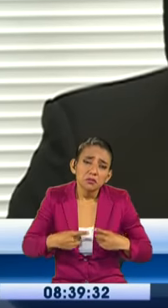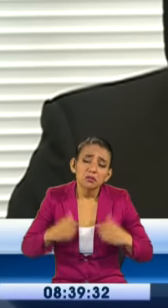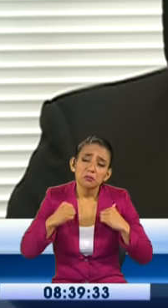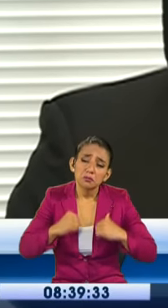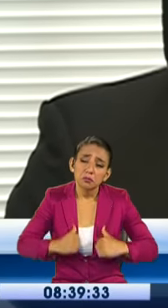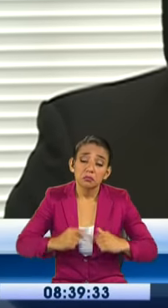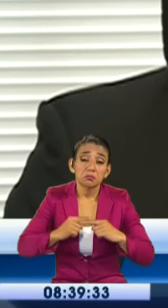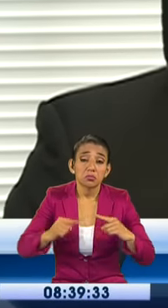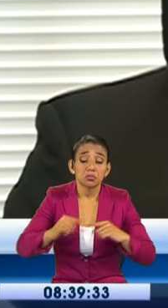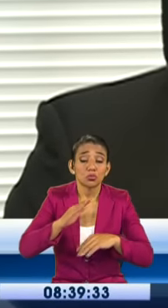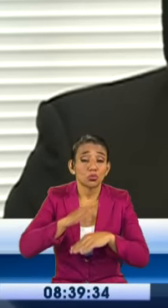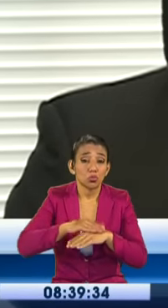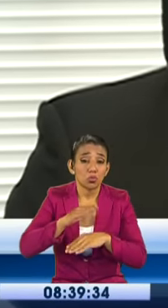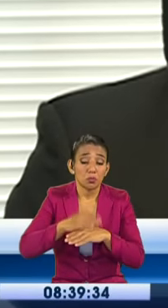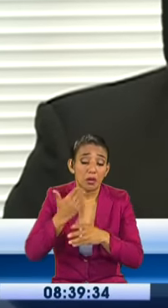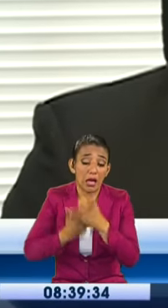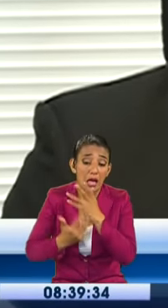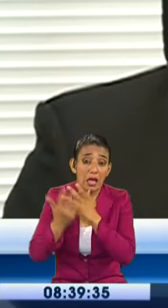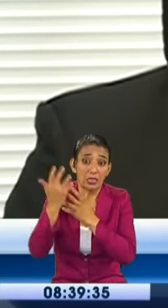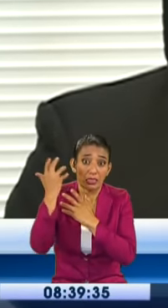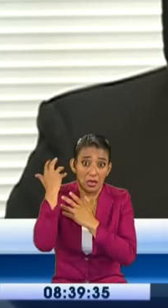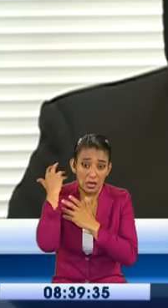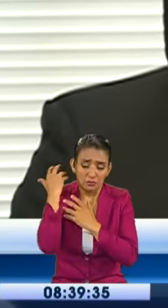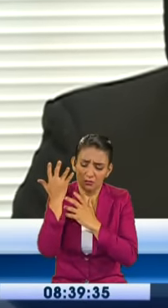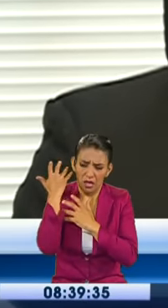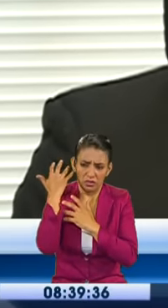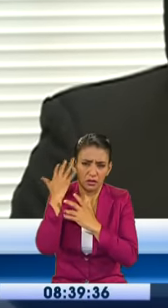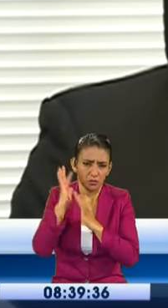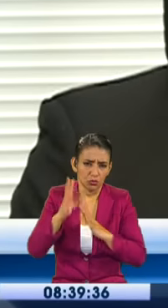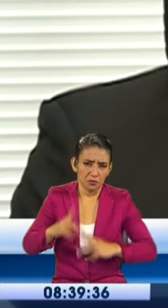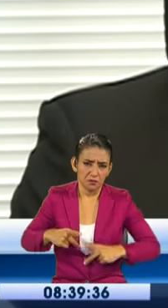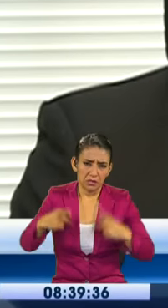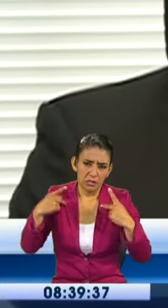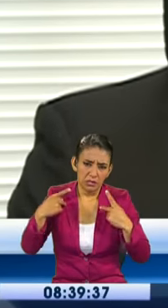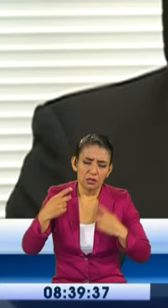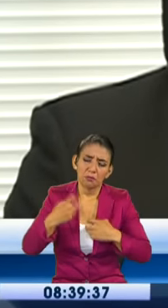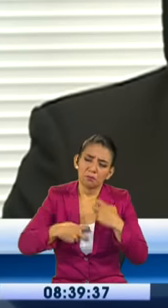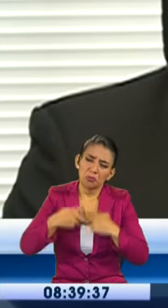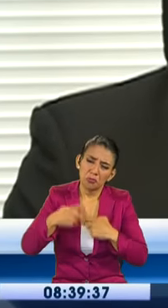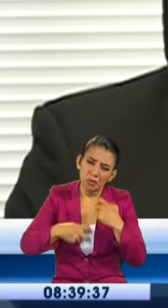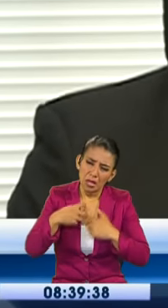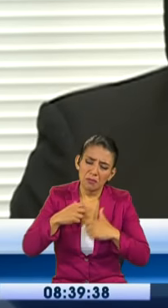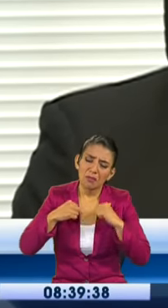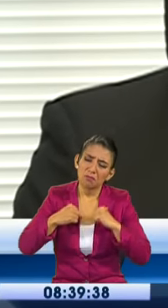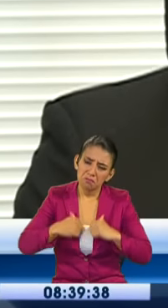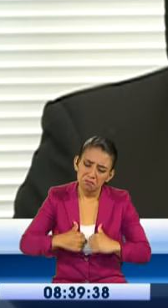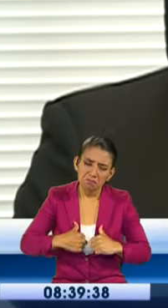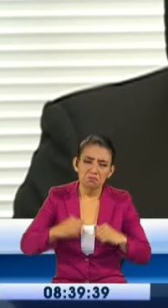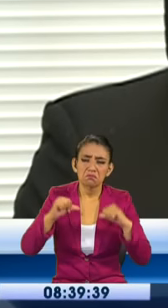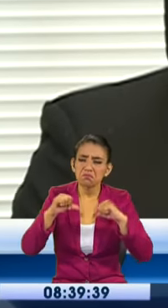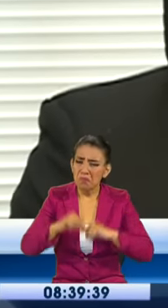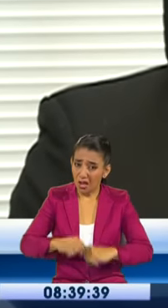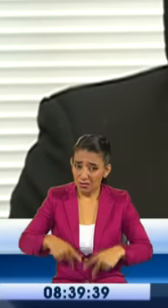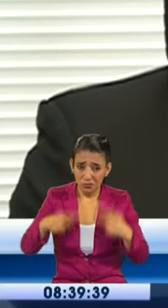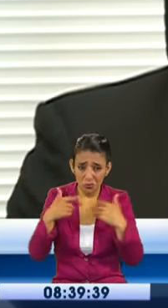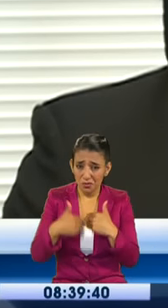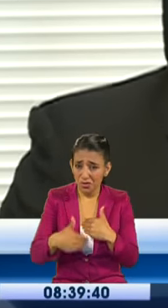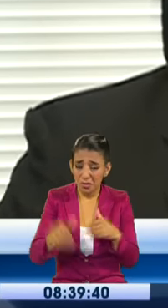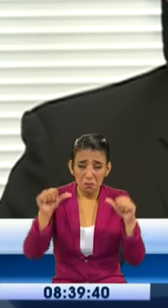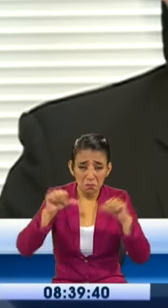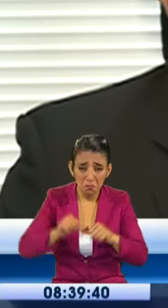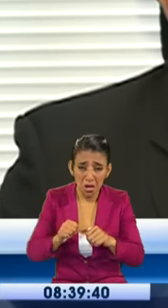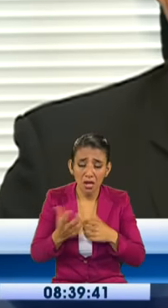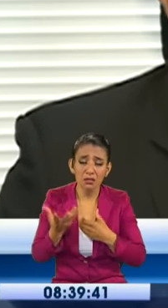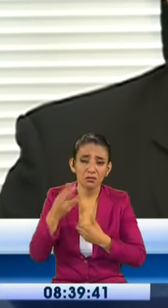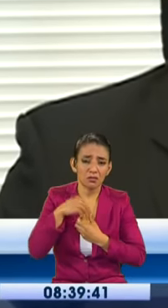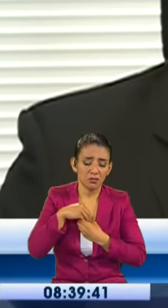que han tenido, entiendas esto, ¿no? Son las vivencias que han tenido en los diferentes años, en las diferentes etapas de la vida, esta